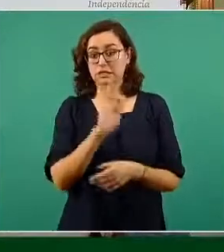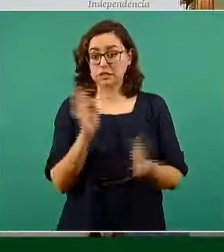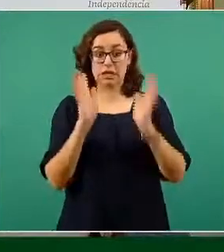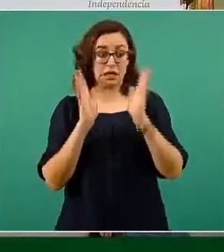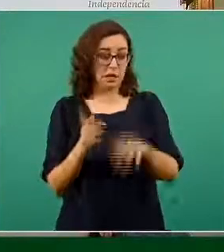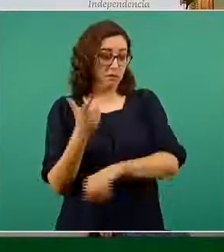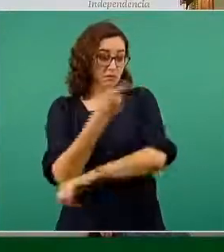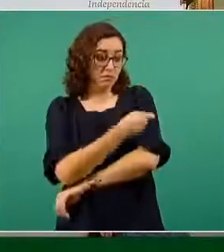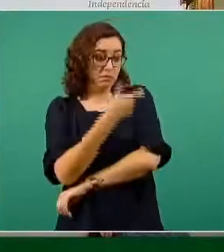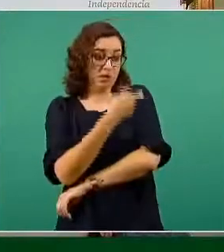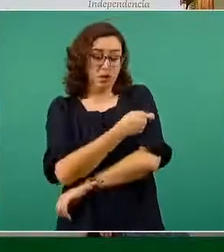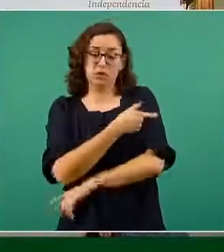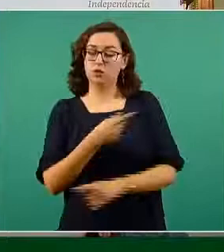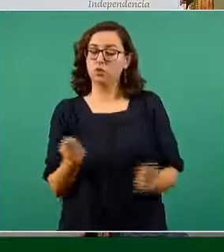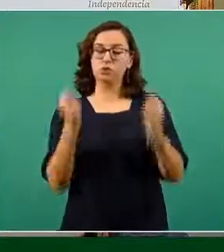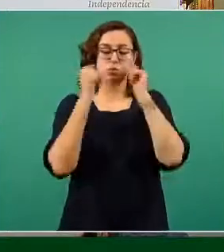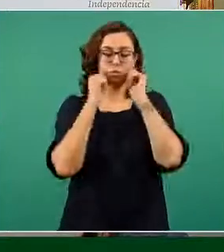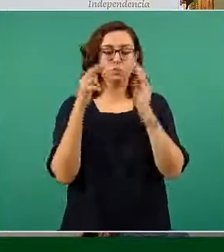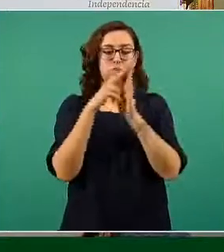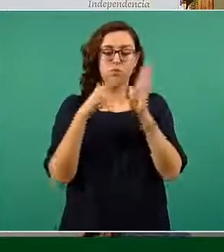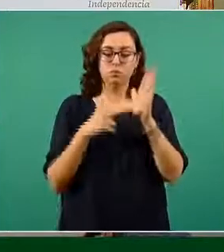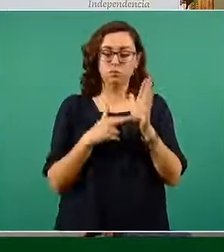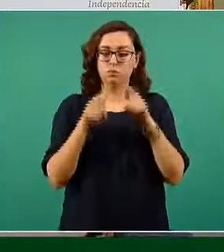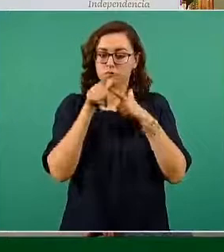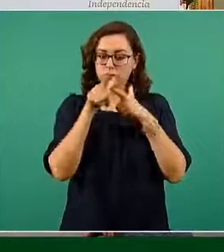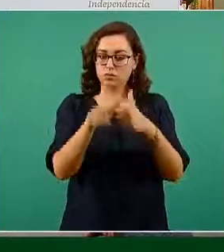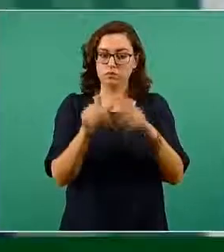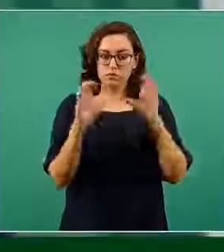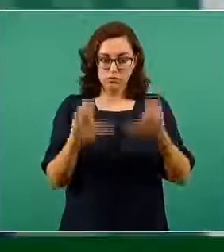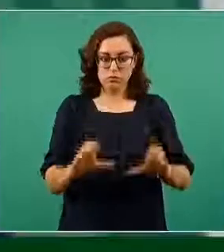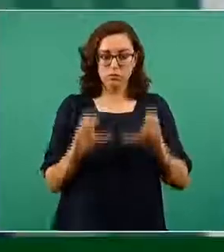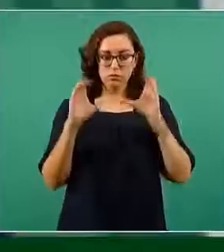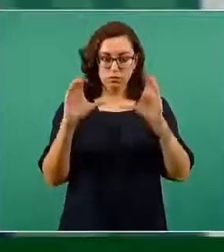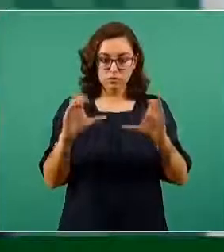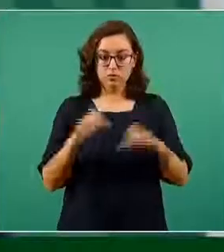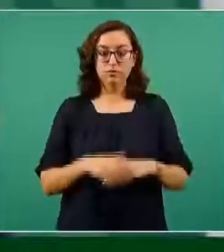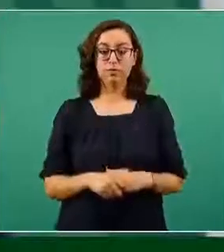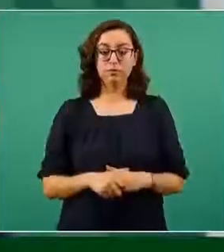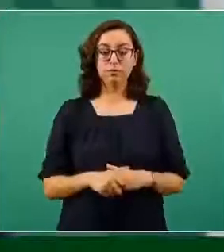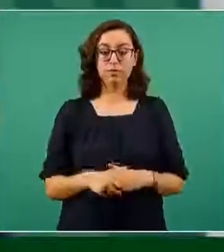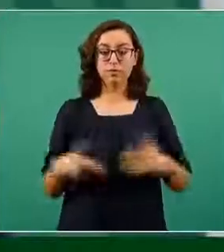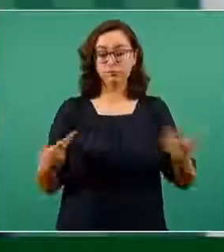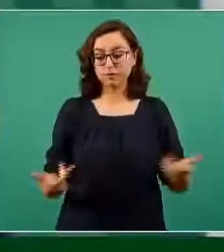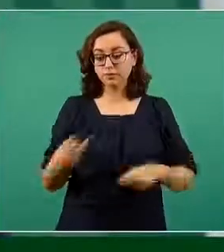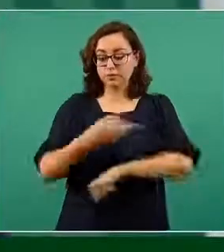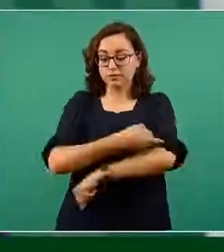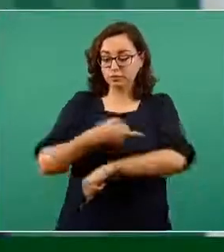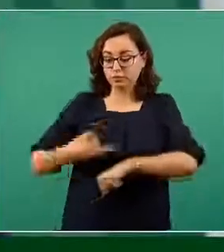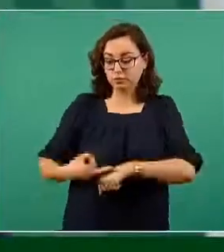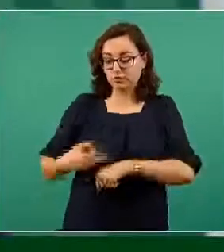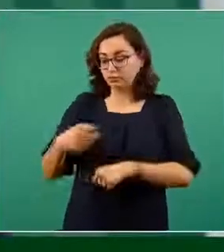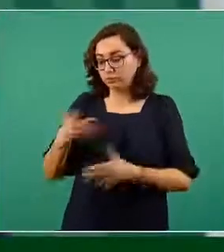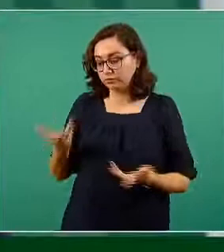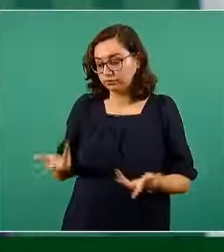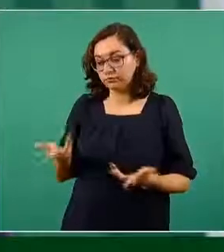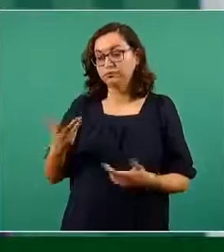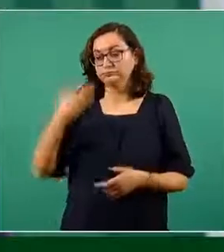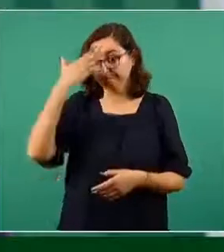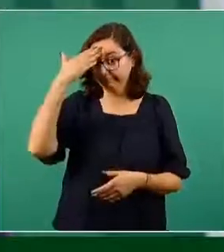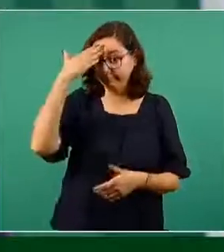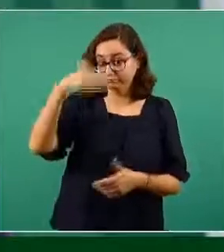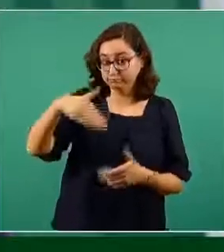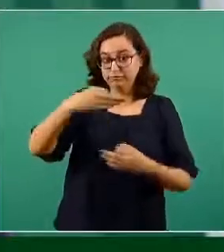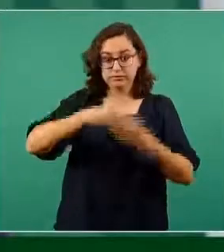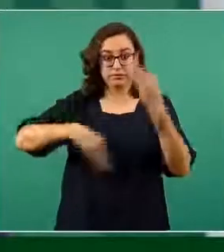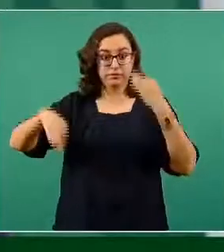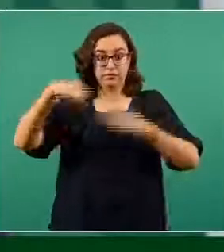completado el esquema de vacunación. Recordemos, cuando ella menciona a la familia, creo que todos en un momento determinado, la gran